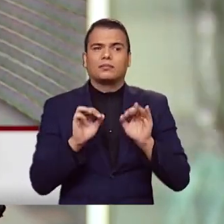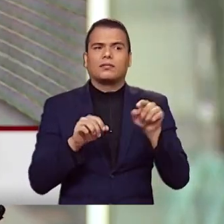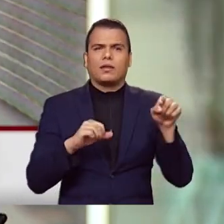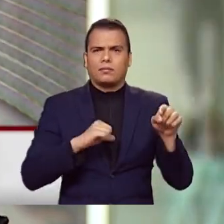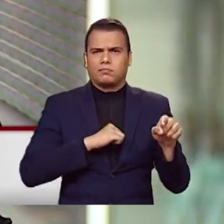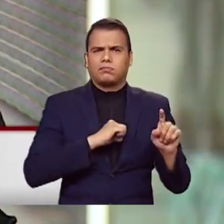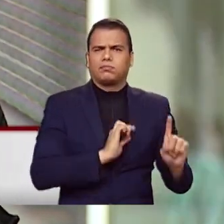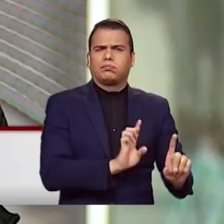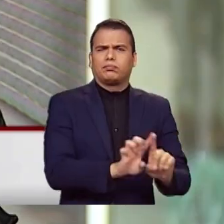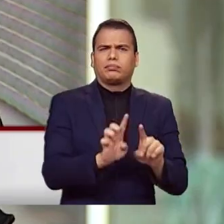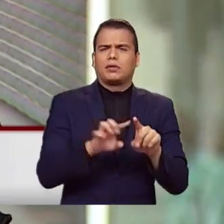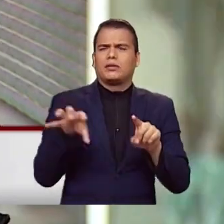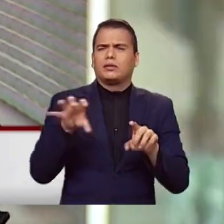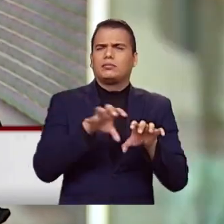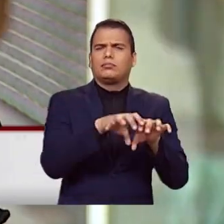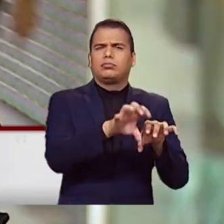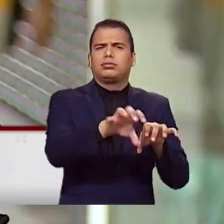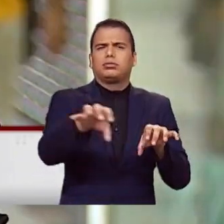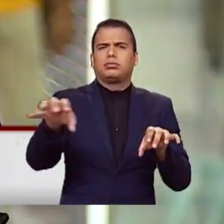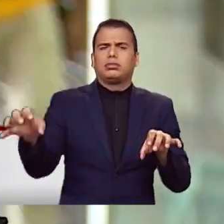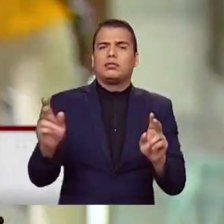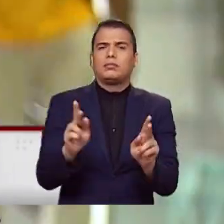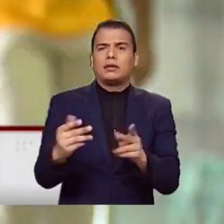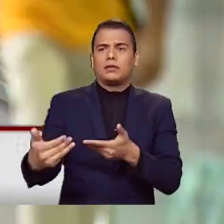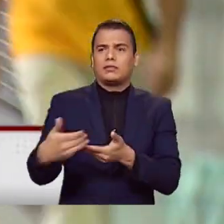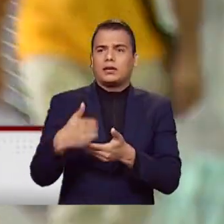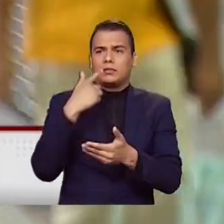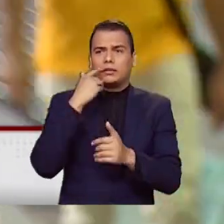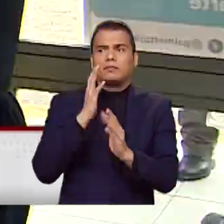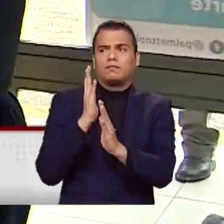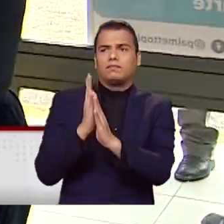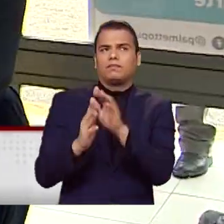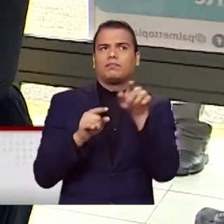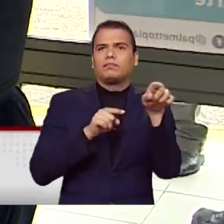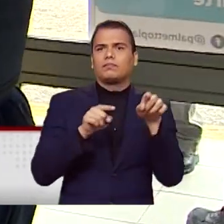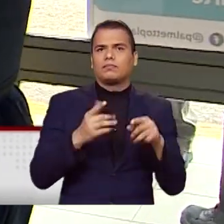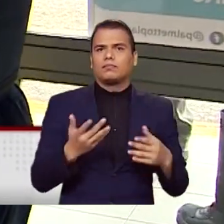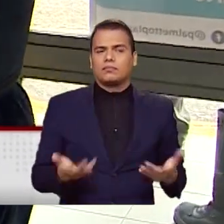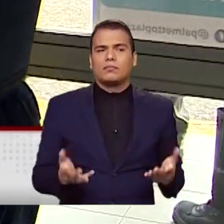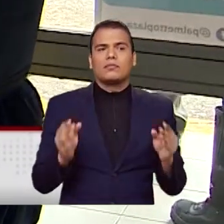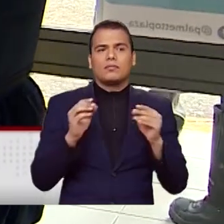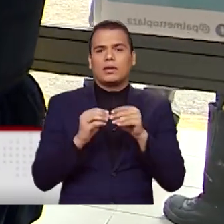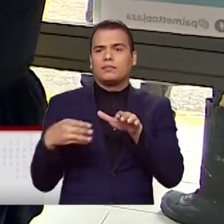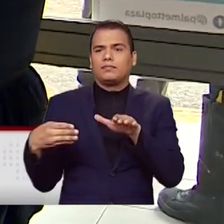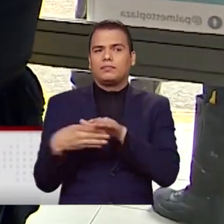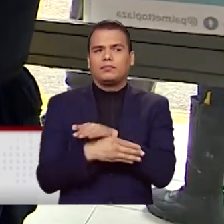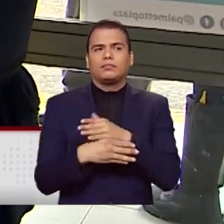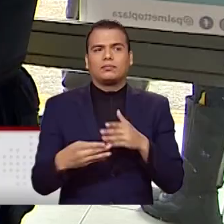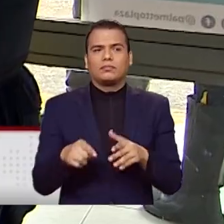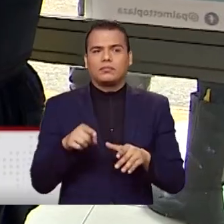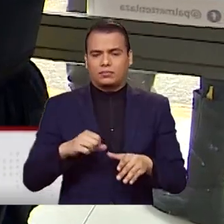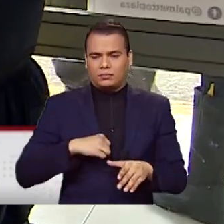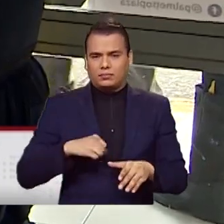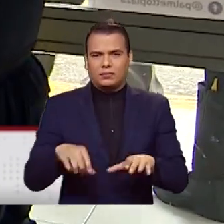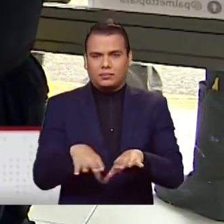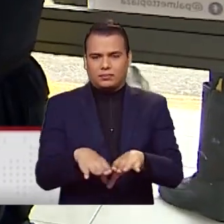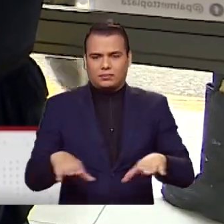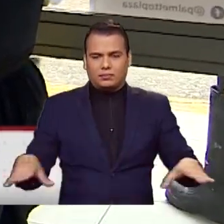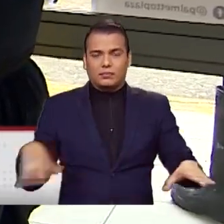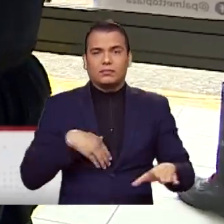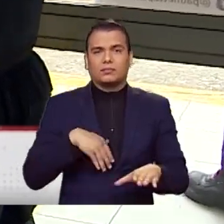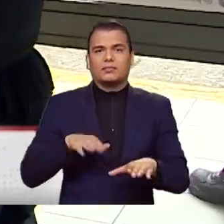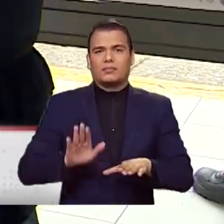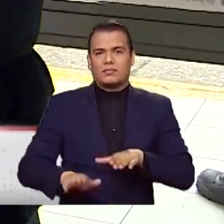estamos informando a todos nuestros visitantes. Estamos haciendo desinfección en las porterías a través de los tapetes de desinfección